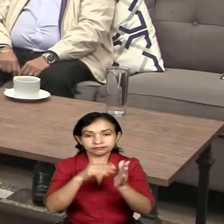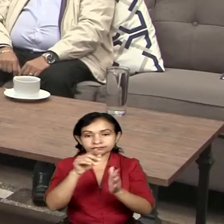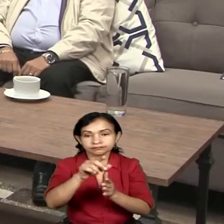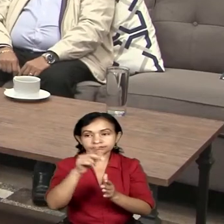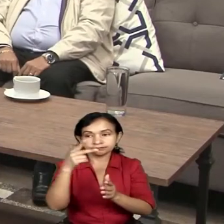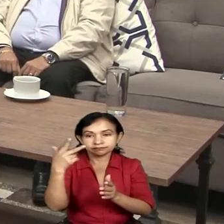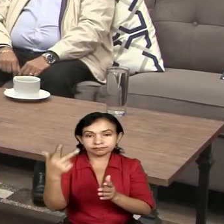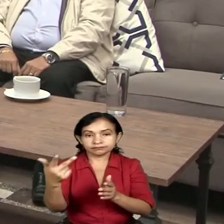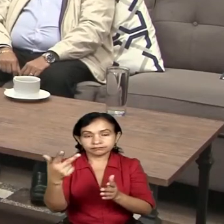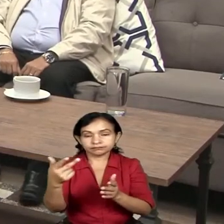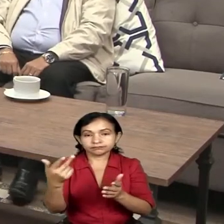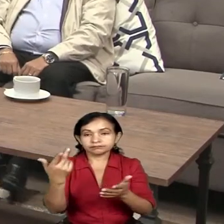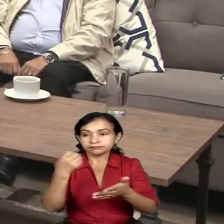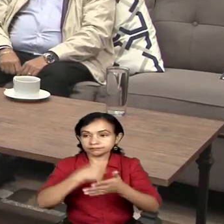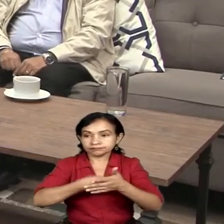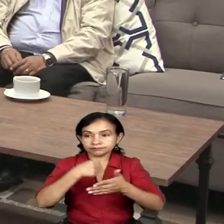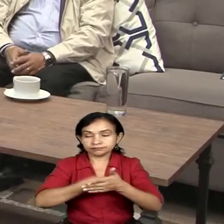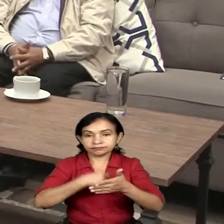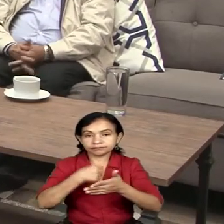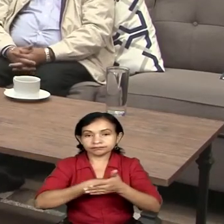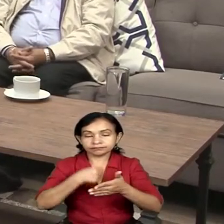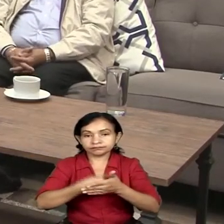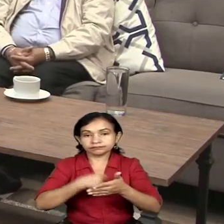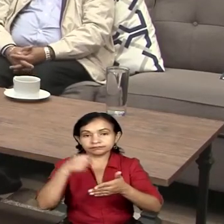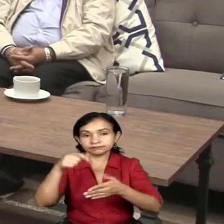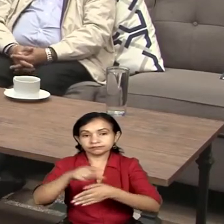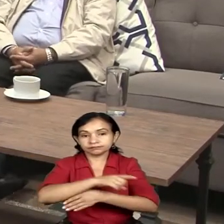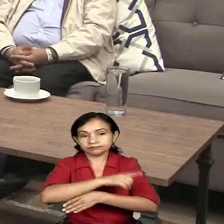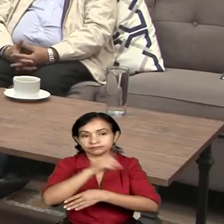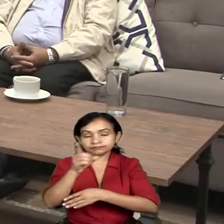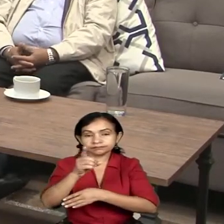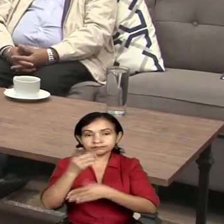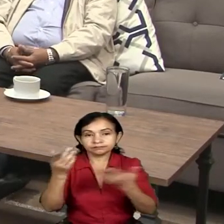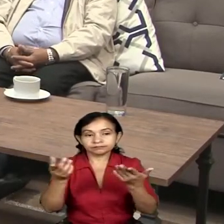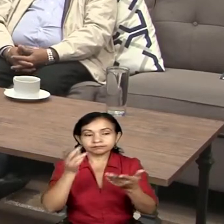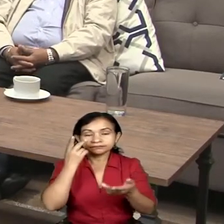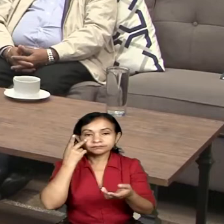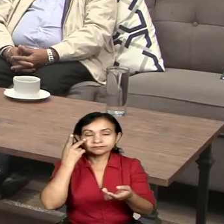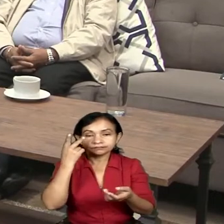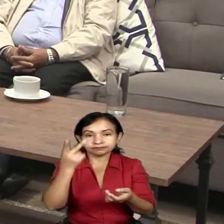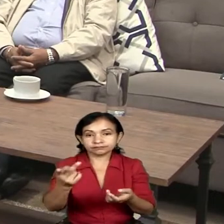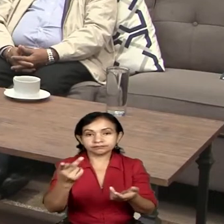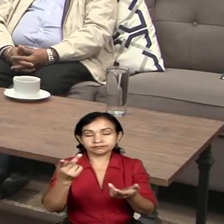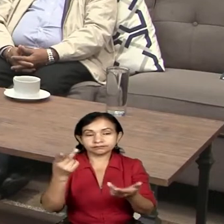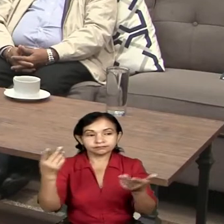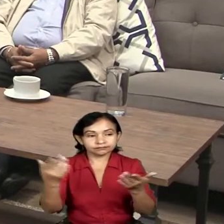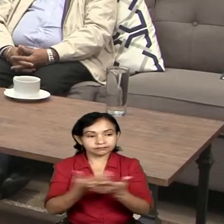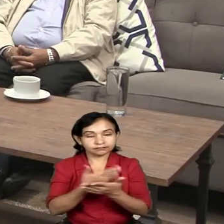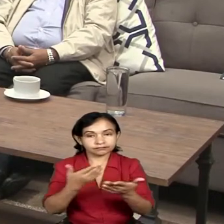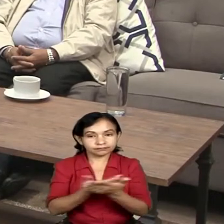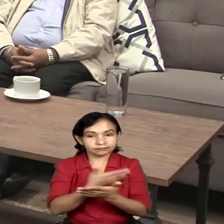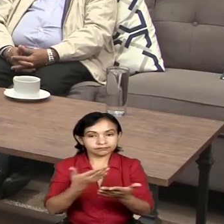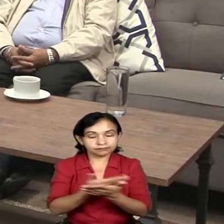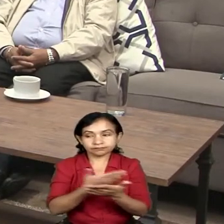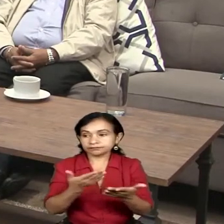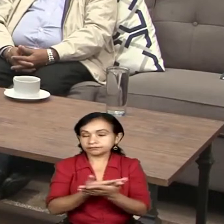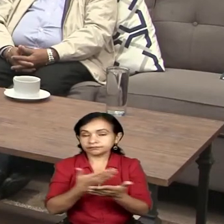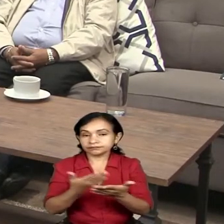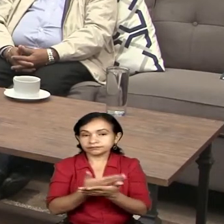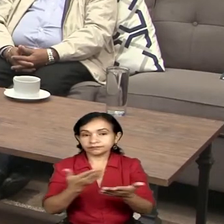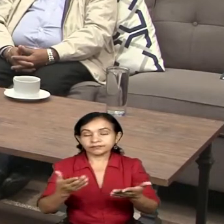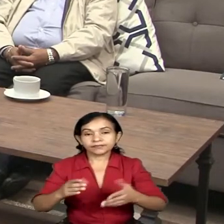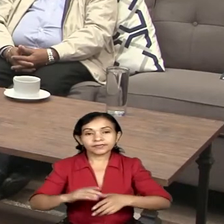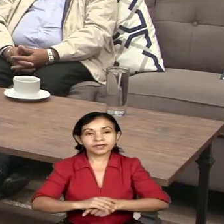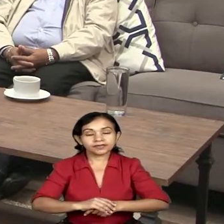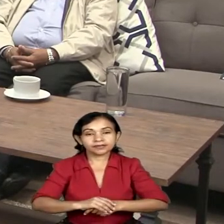ese contexto, porque esta lucha que pareciese que hoy se plantea una visión en la nueva de la